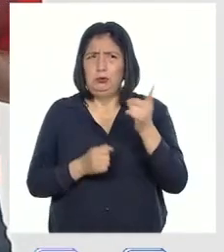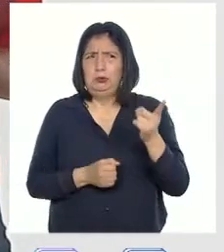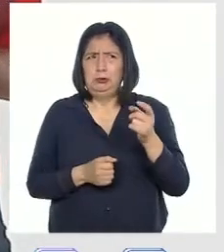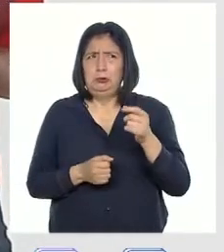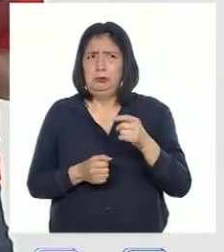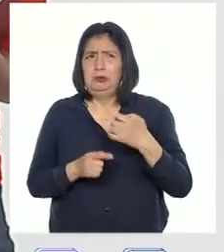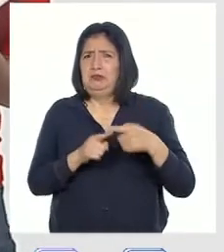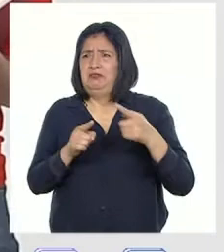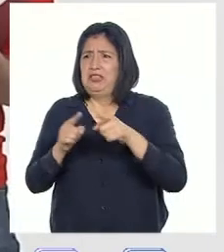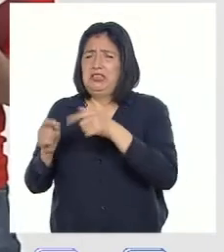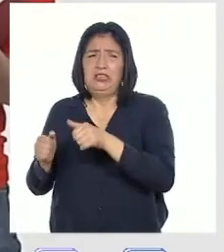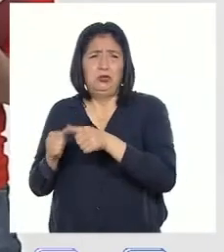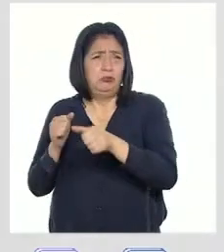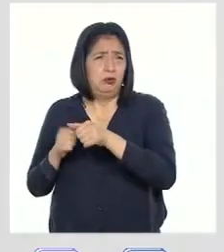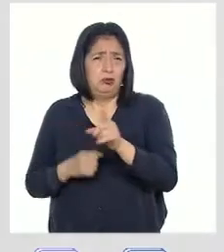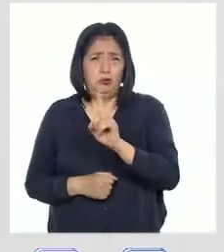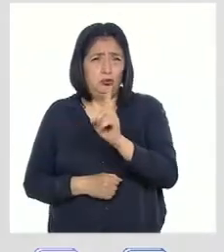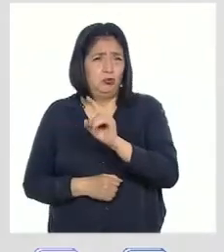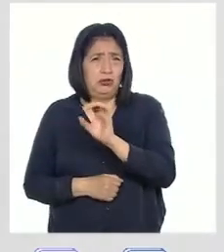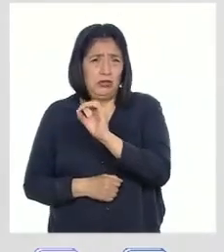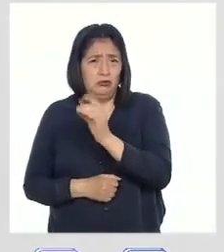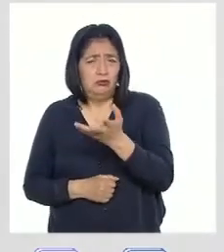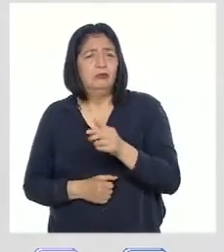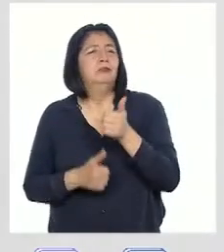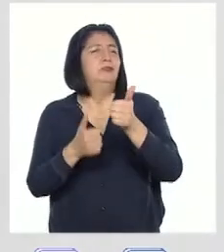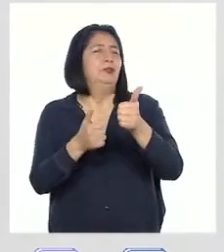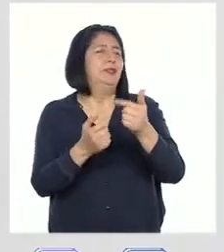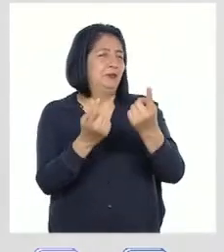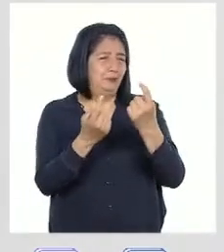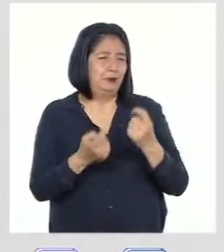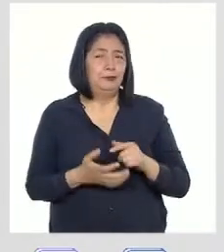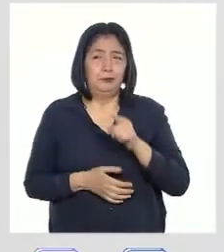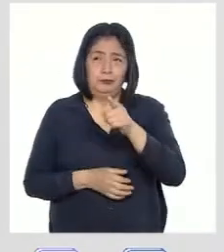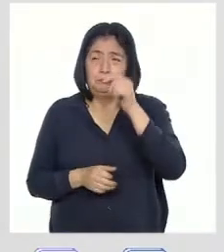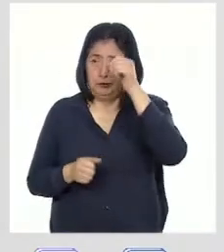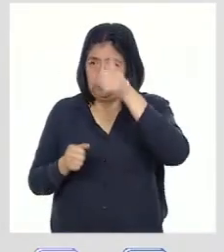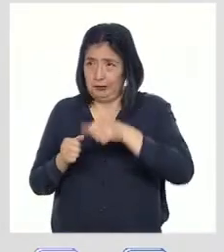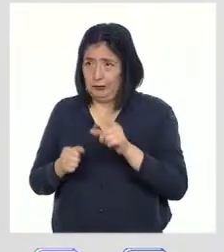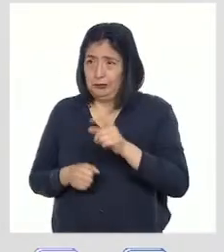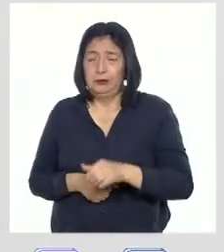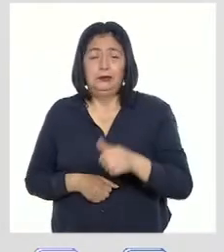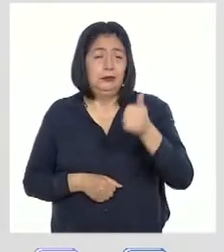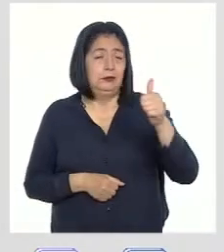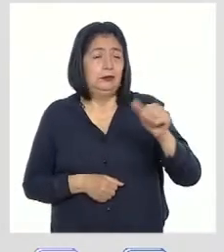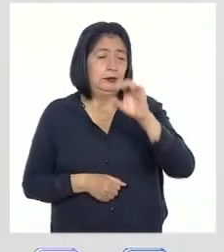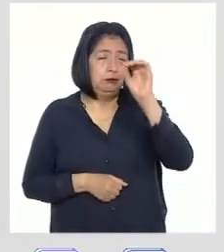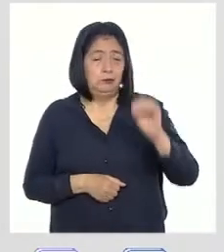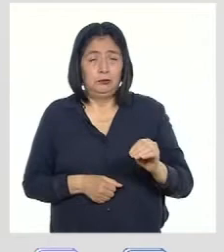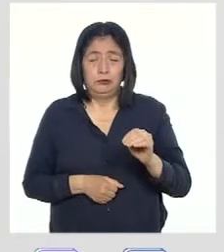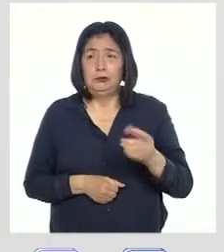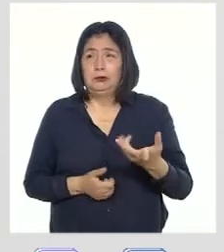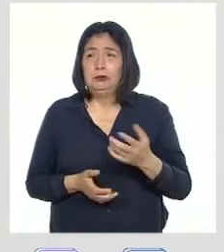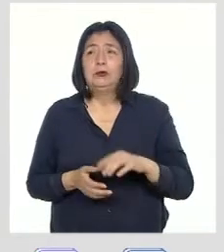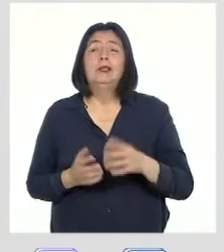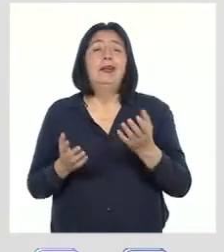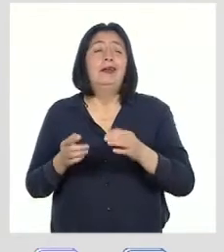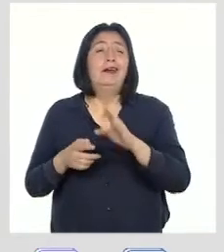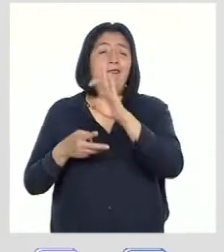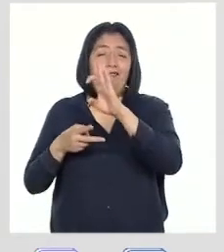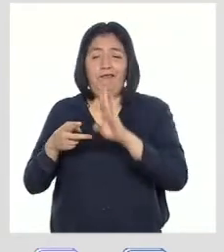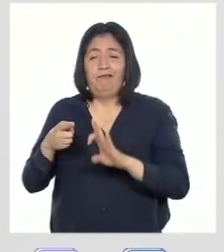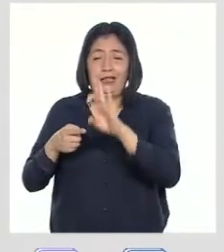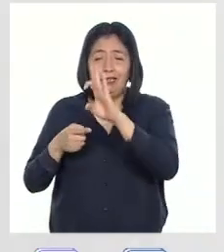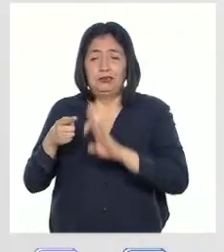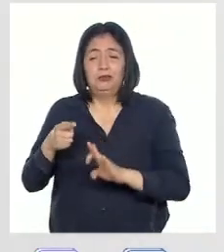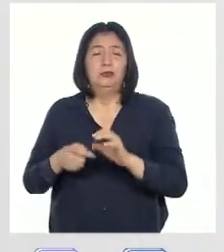en un número distinto al cero? Excelente pregunta. Como recordarás, el 10% expresado en fracción es